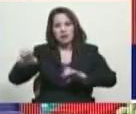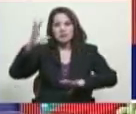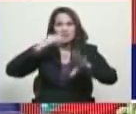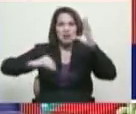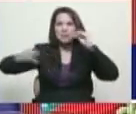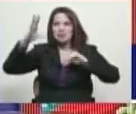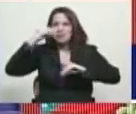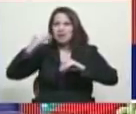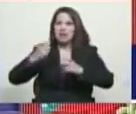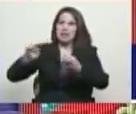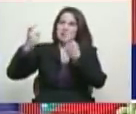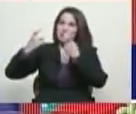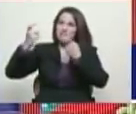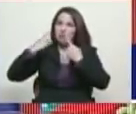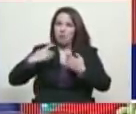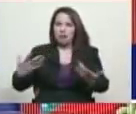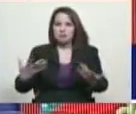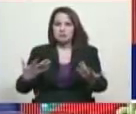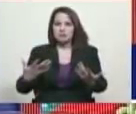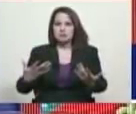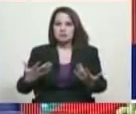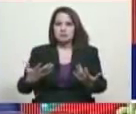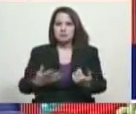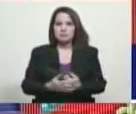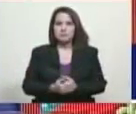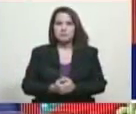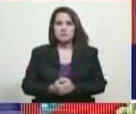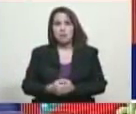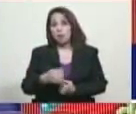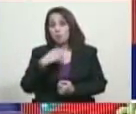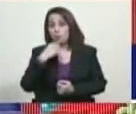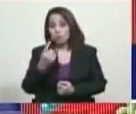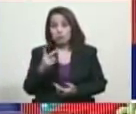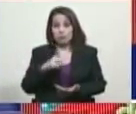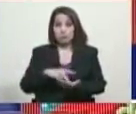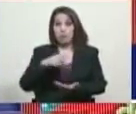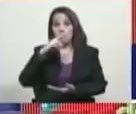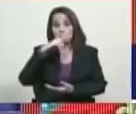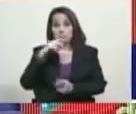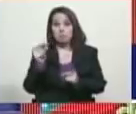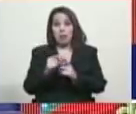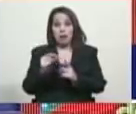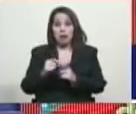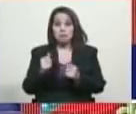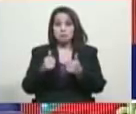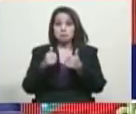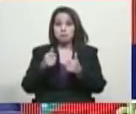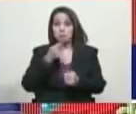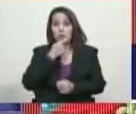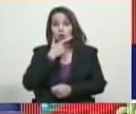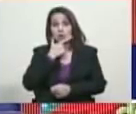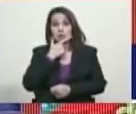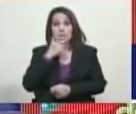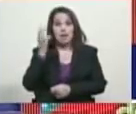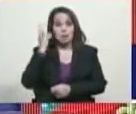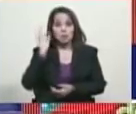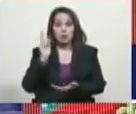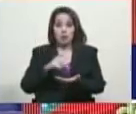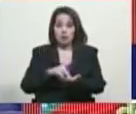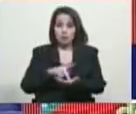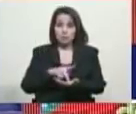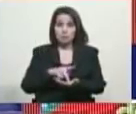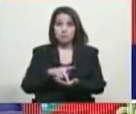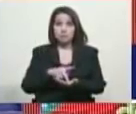que, como acaba de decir en estas bonitas palabras esta